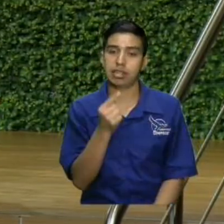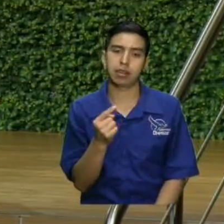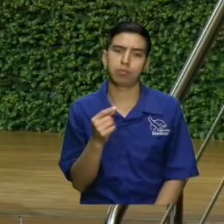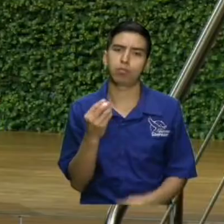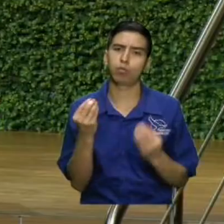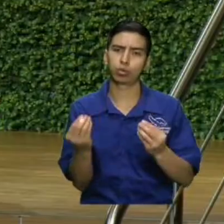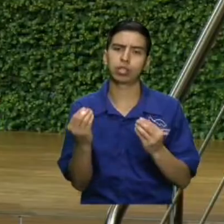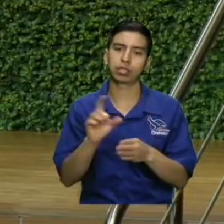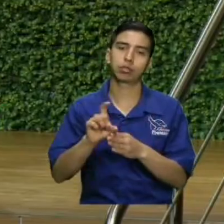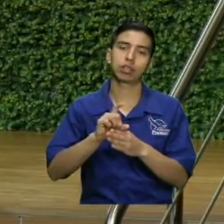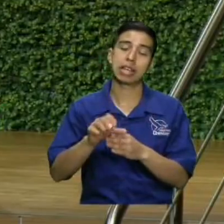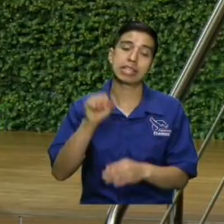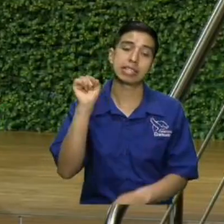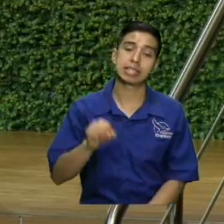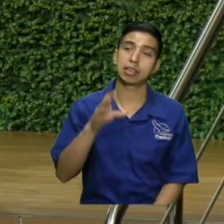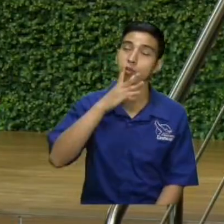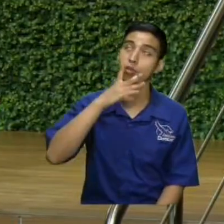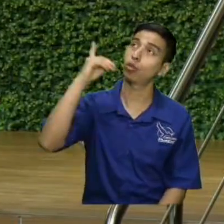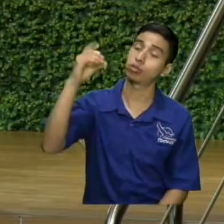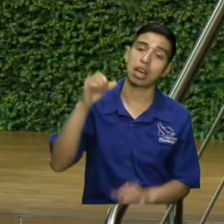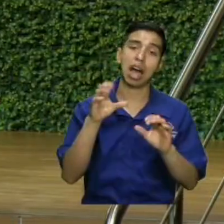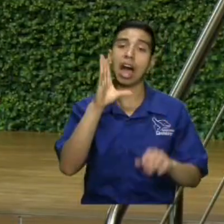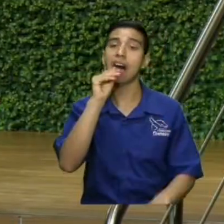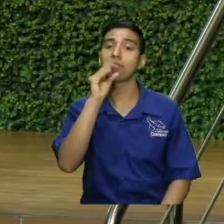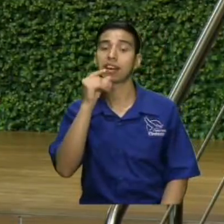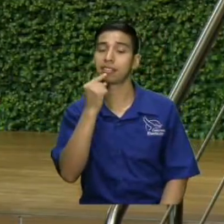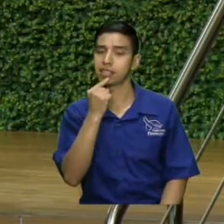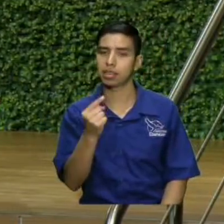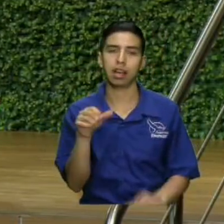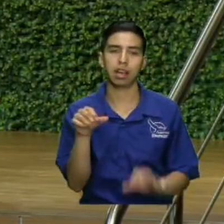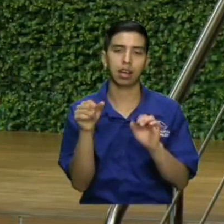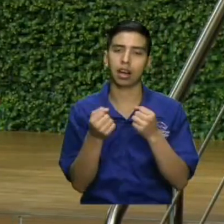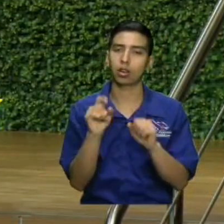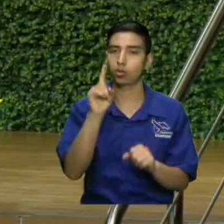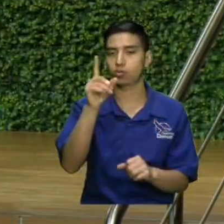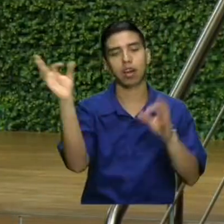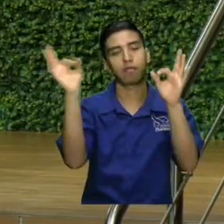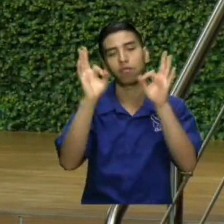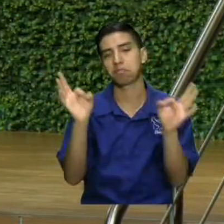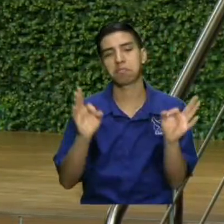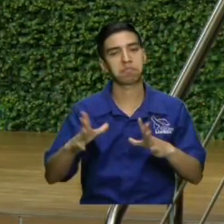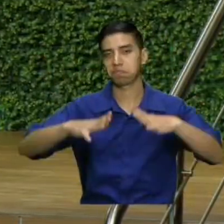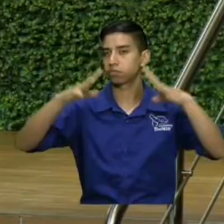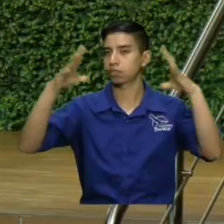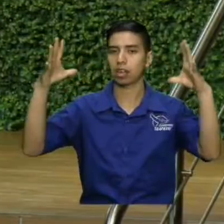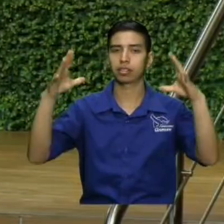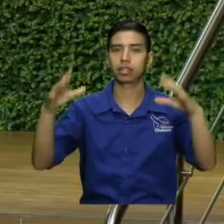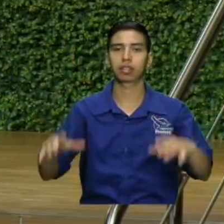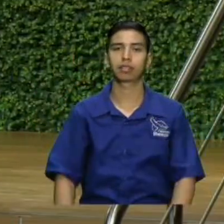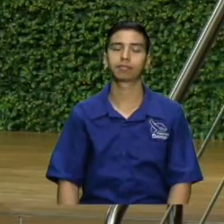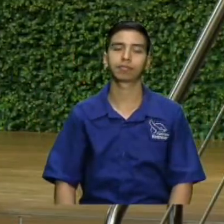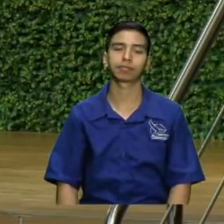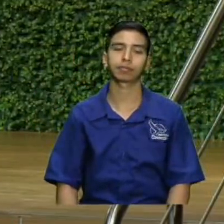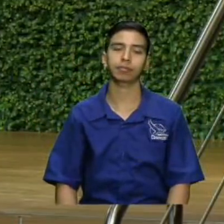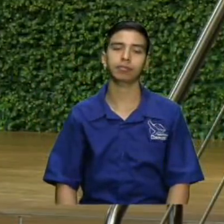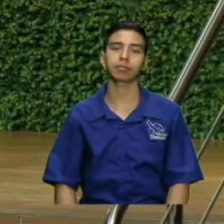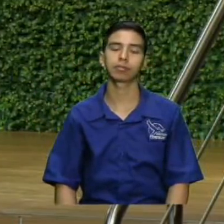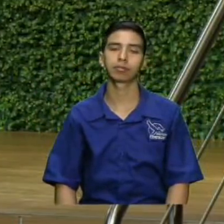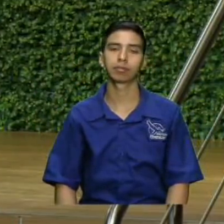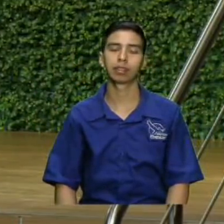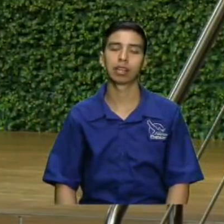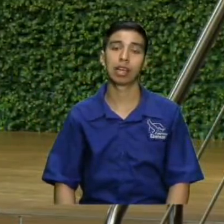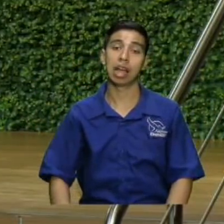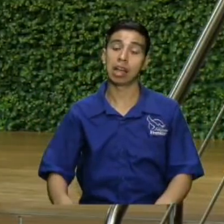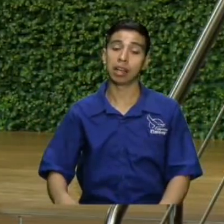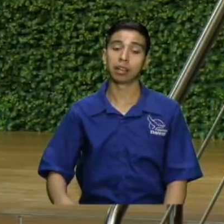habla y dice háganlo de esta, y ahí uno se deja ir, hermano. Todos van a decir: eso no es lo que tenías que haber hecho, sos